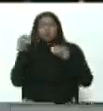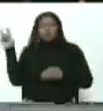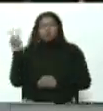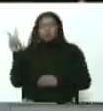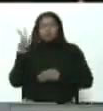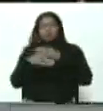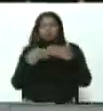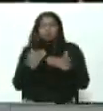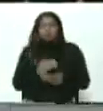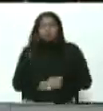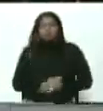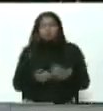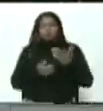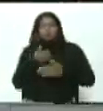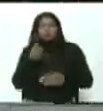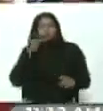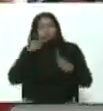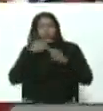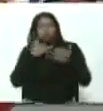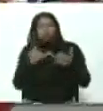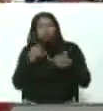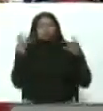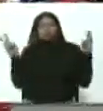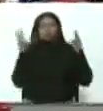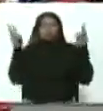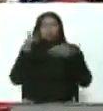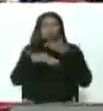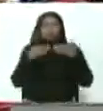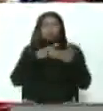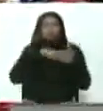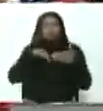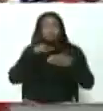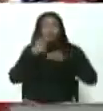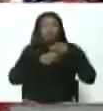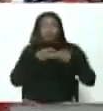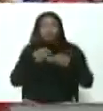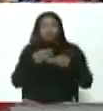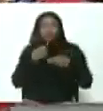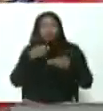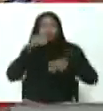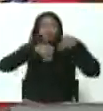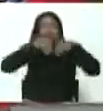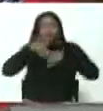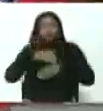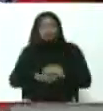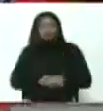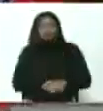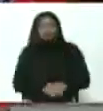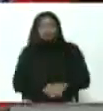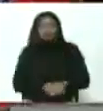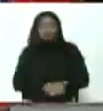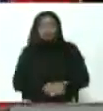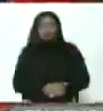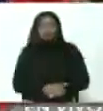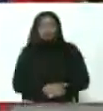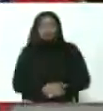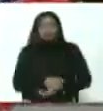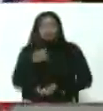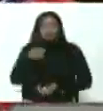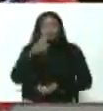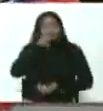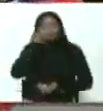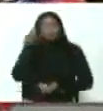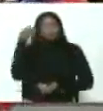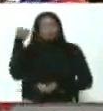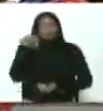Venezuela la más contundente de las victorias que se han obtenido en una elección. Aquí hay 21 municipios, dijimos,